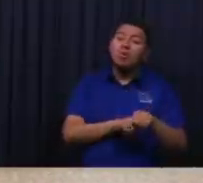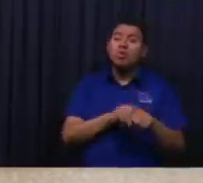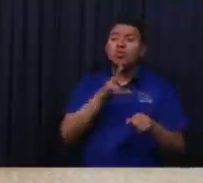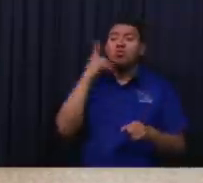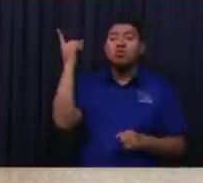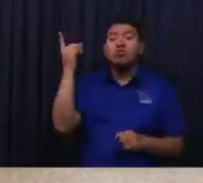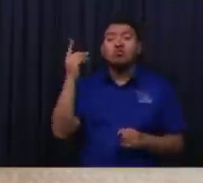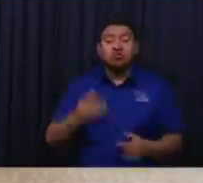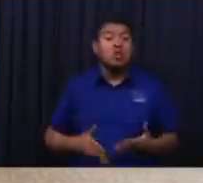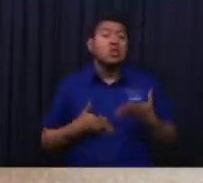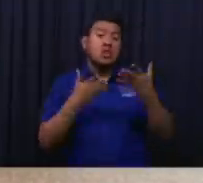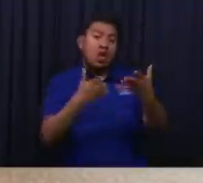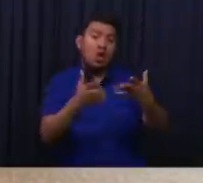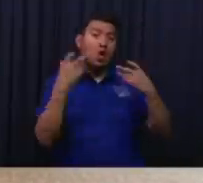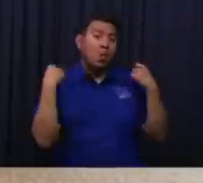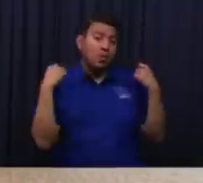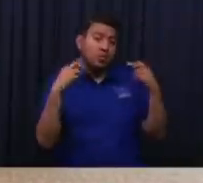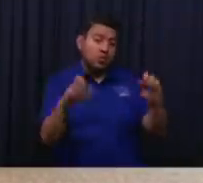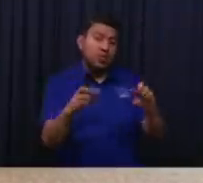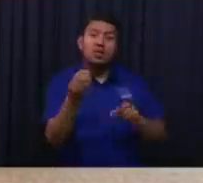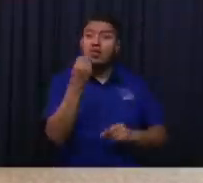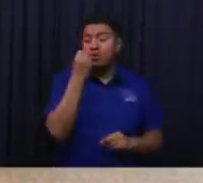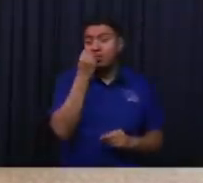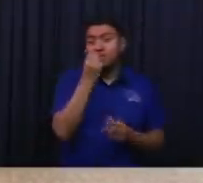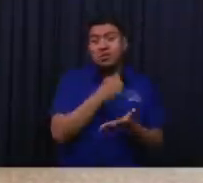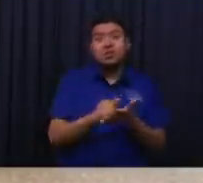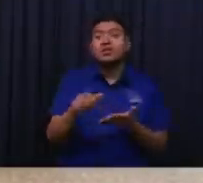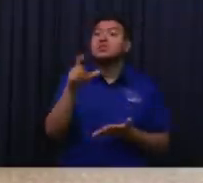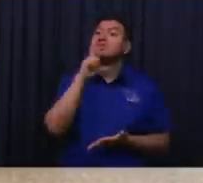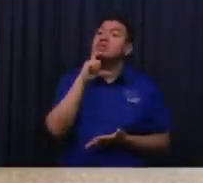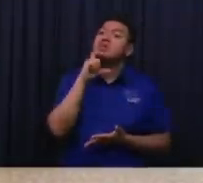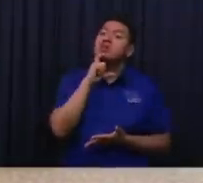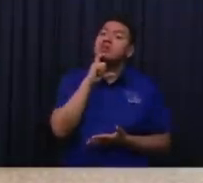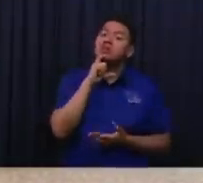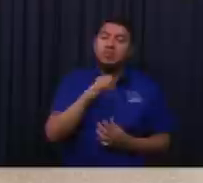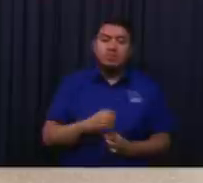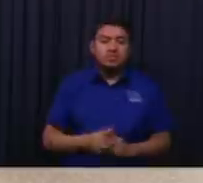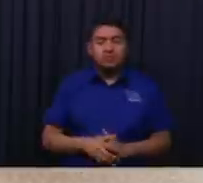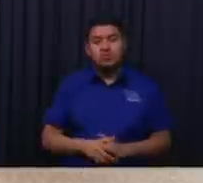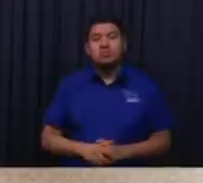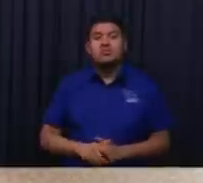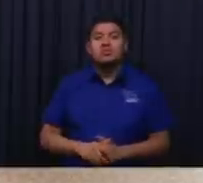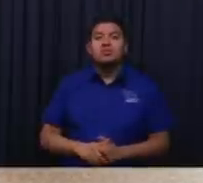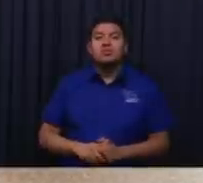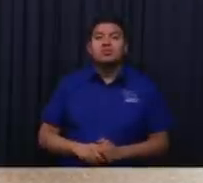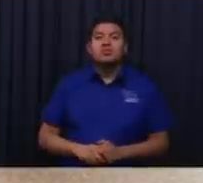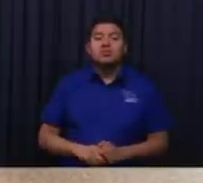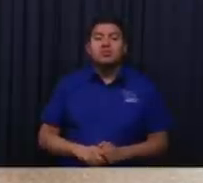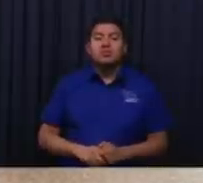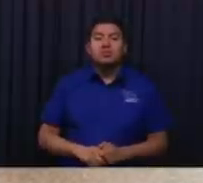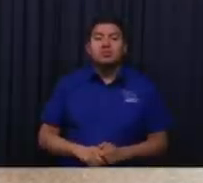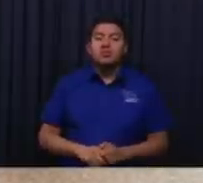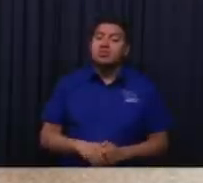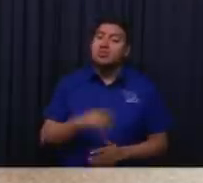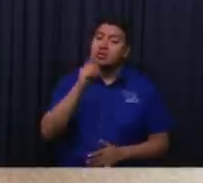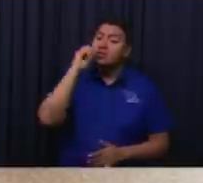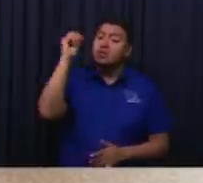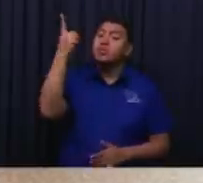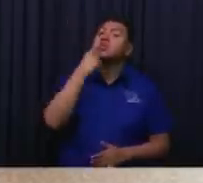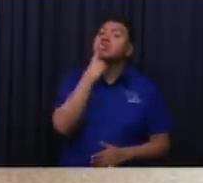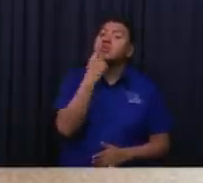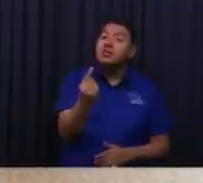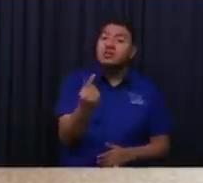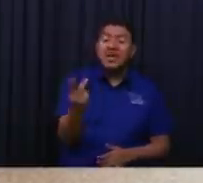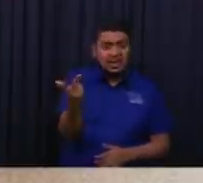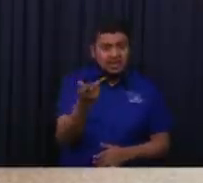da oportunidad que tomemos una santa cena. Por eso mismo el Señor en algún momento dice: este